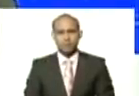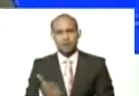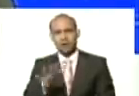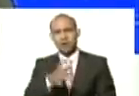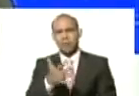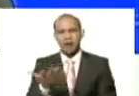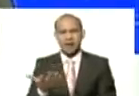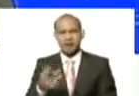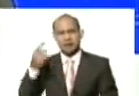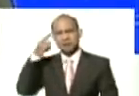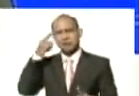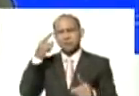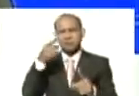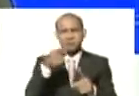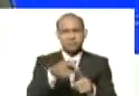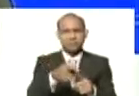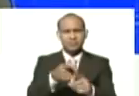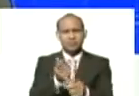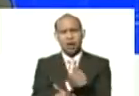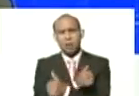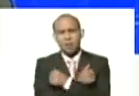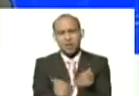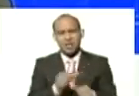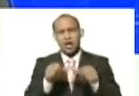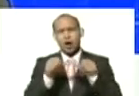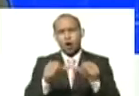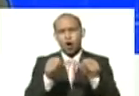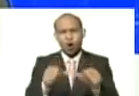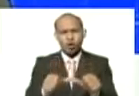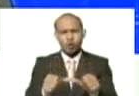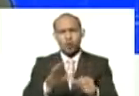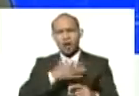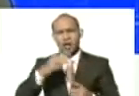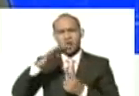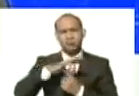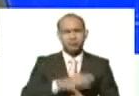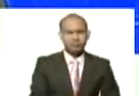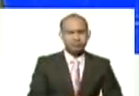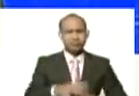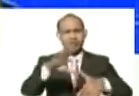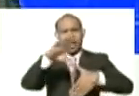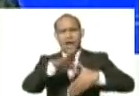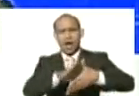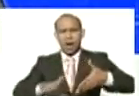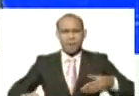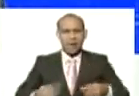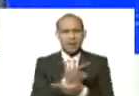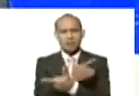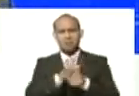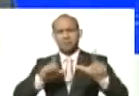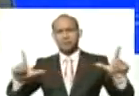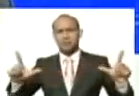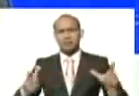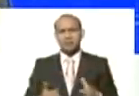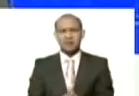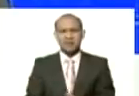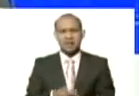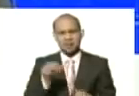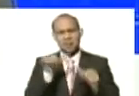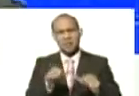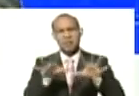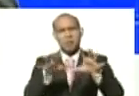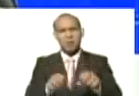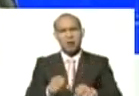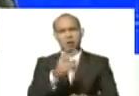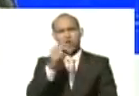pareciera destinado por la providencia a plagar de miseria y de hambre la América en nombre de la libertad. Es el mismo imperio de 200